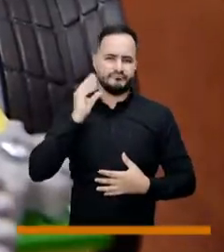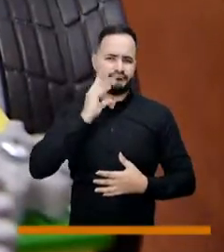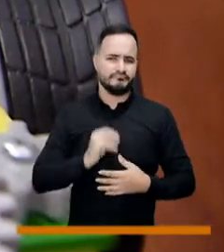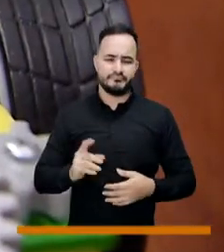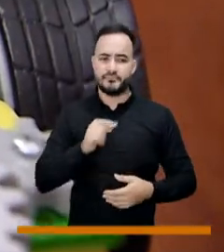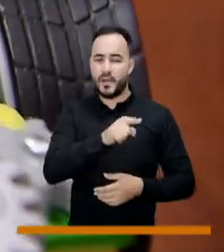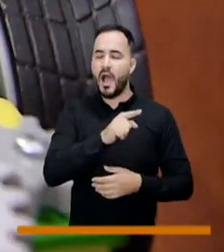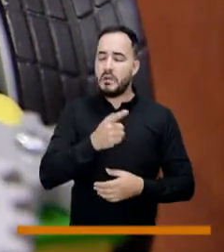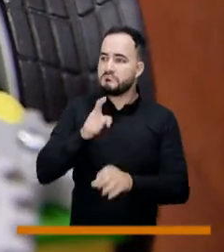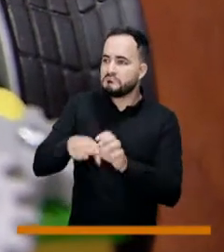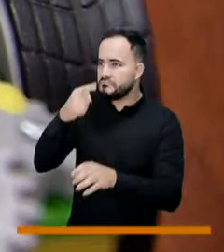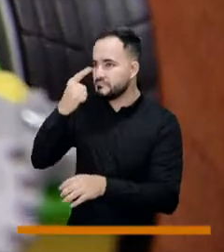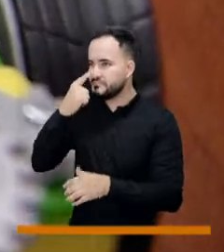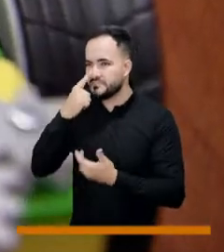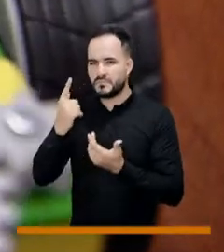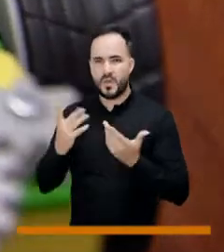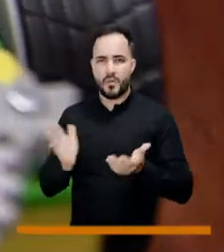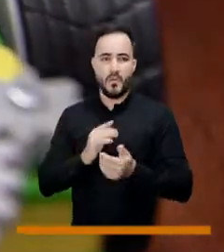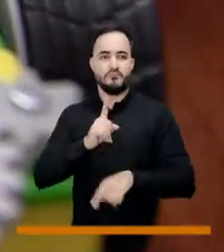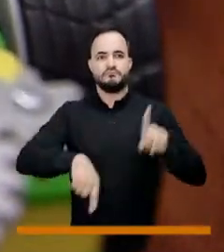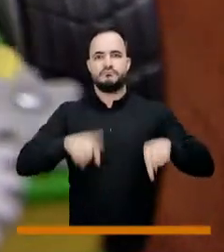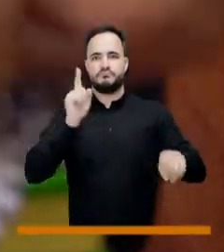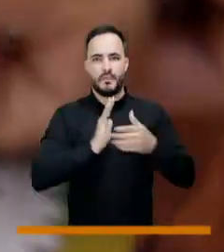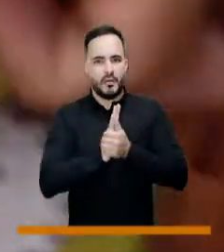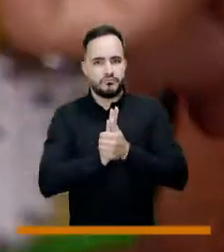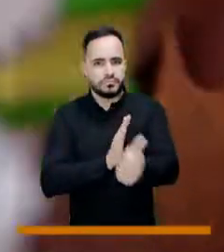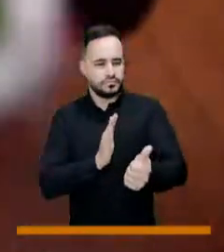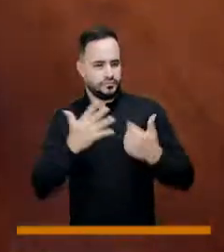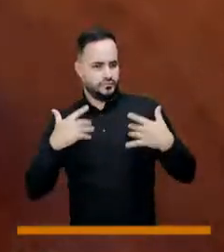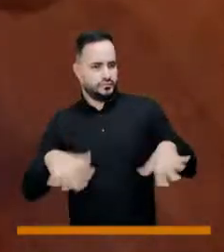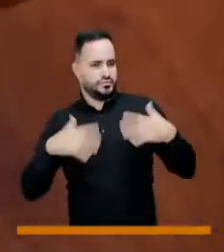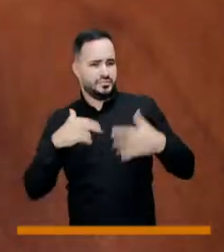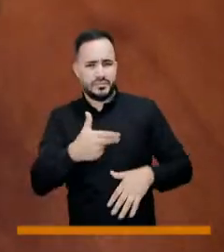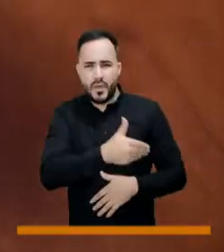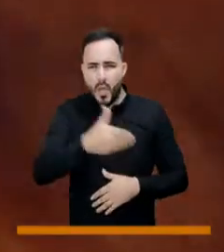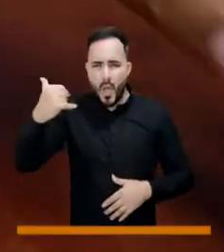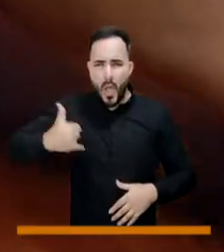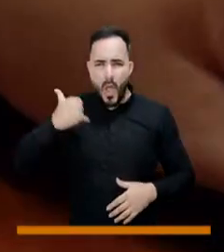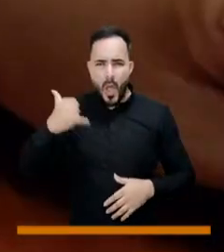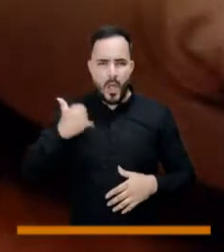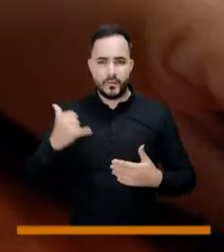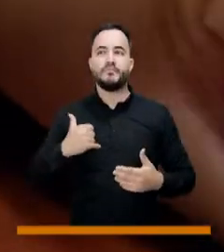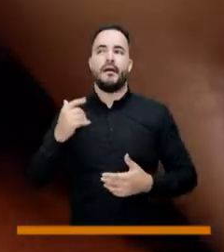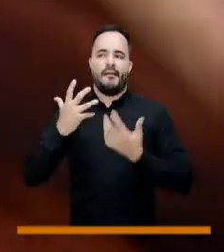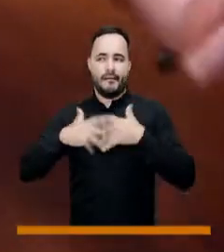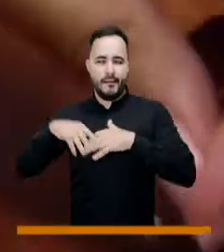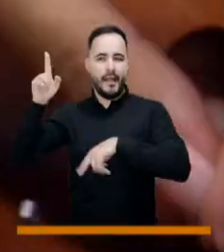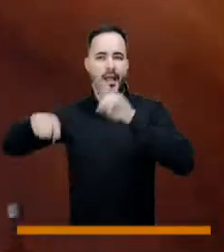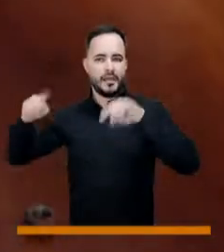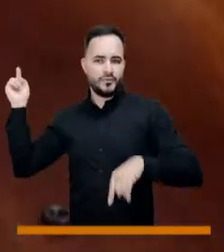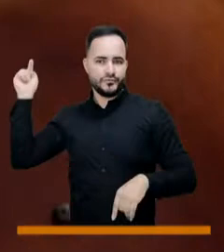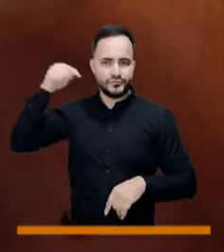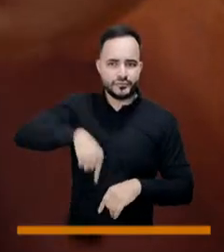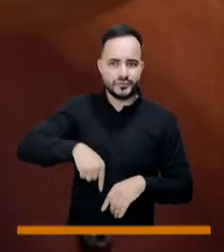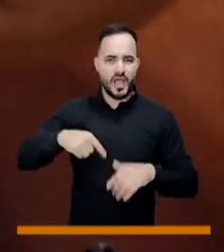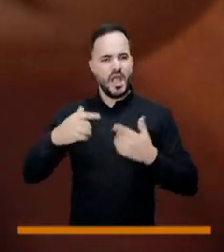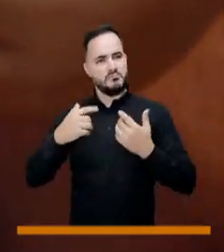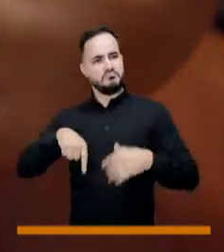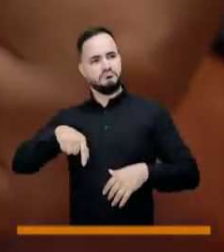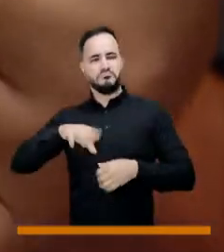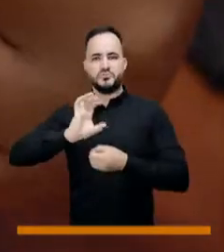conectan en temas como talento especializado, donde generan competencias específicas que permiten que las compañías que vienen